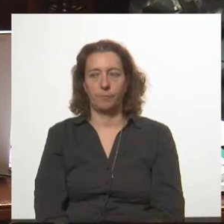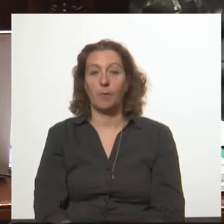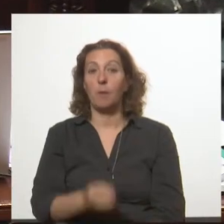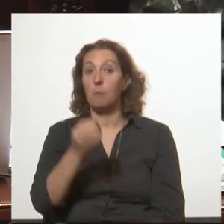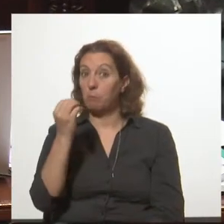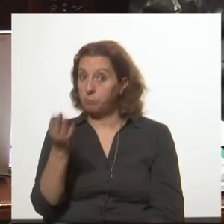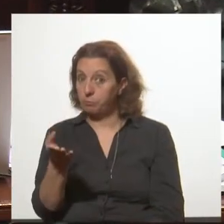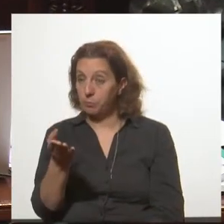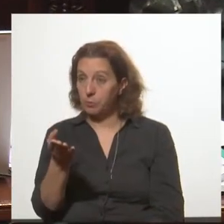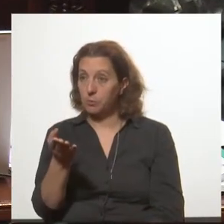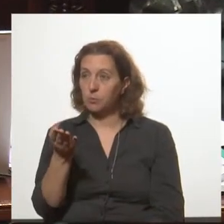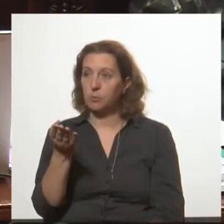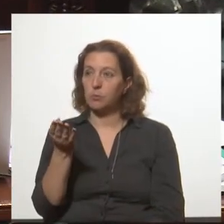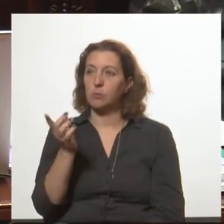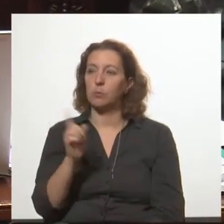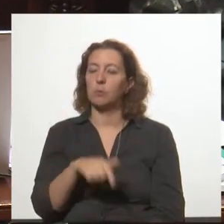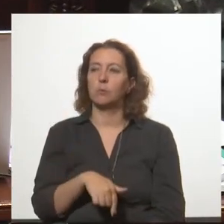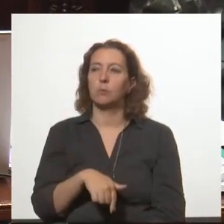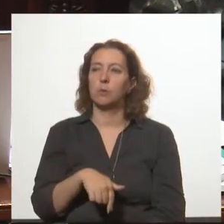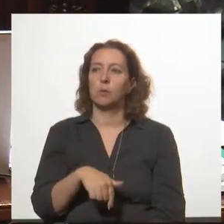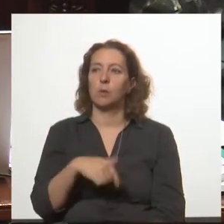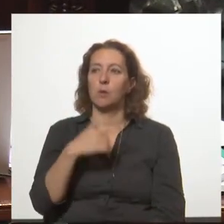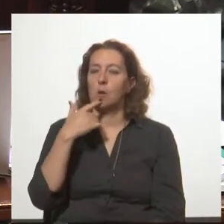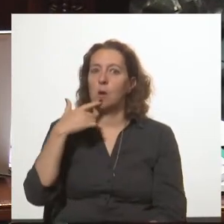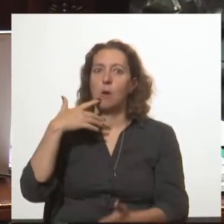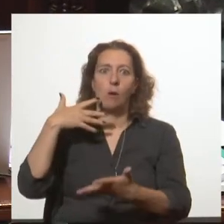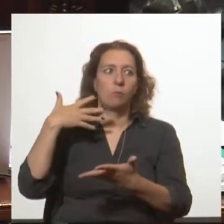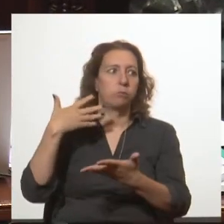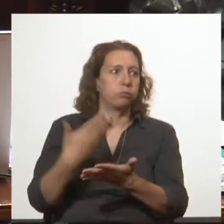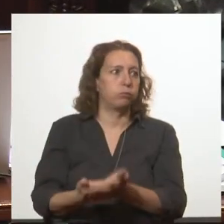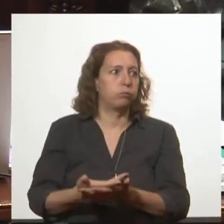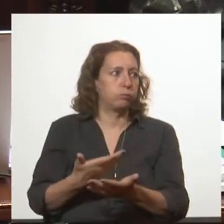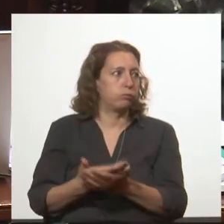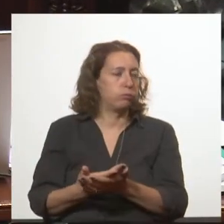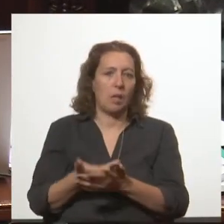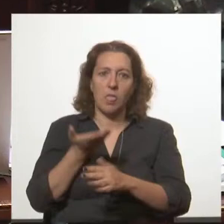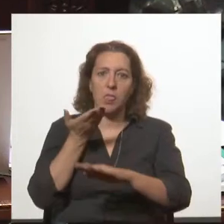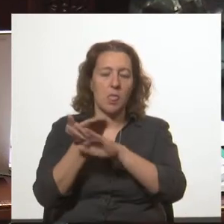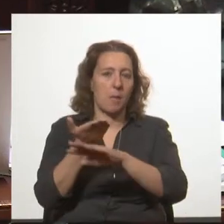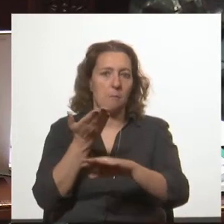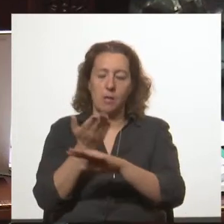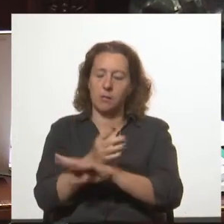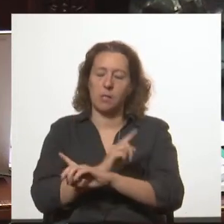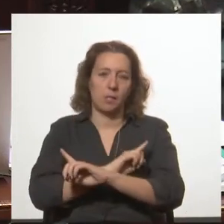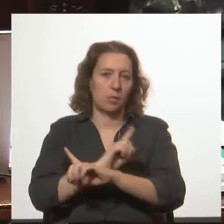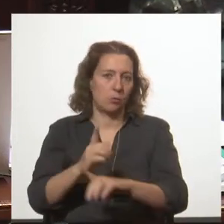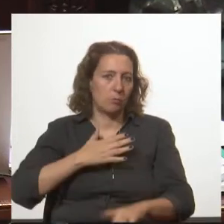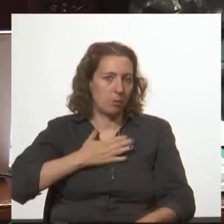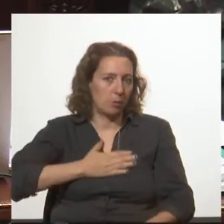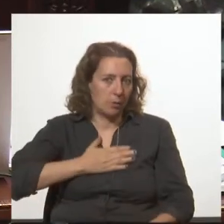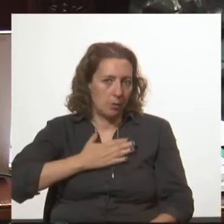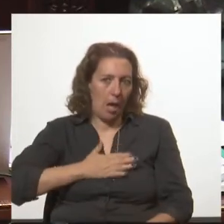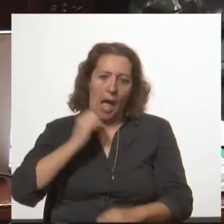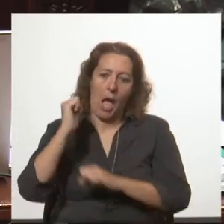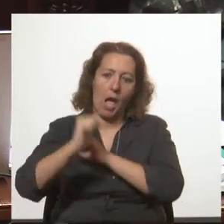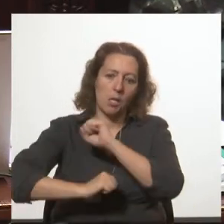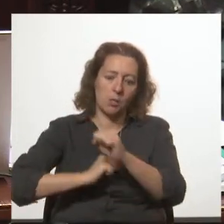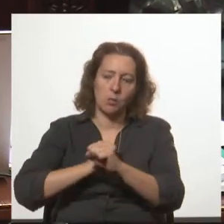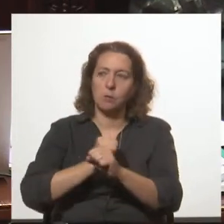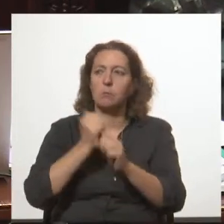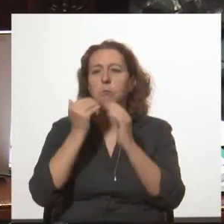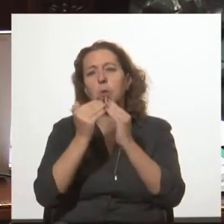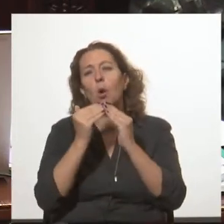de eso fue que llegó un aluvión por la demanda insatisfecha de años de preguntas de ciudadanos de